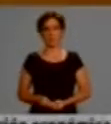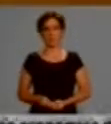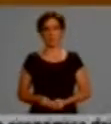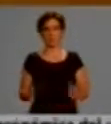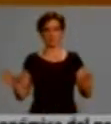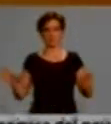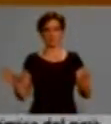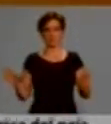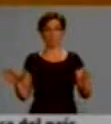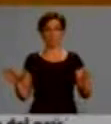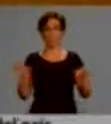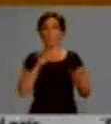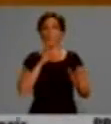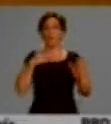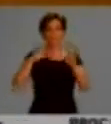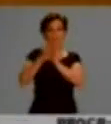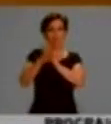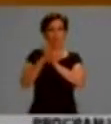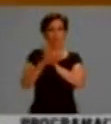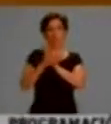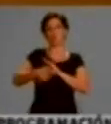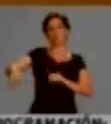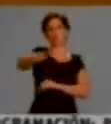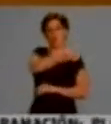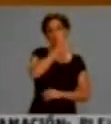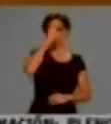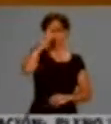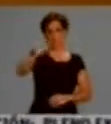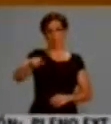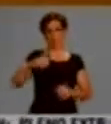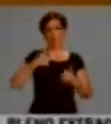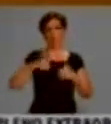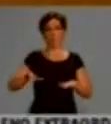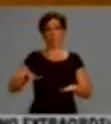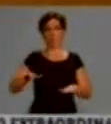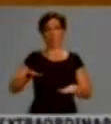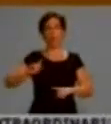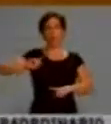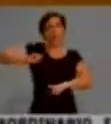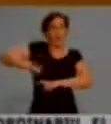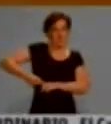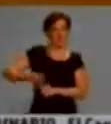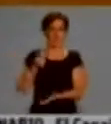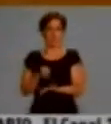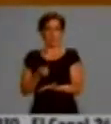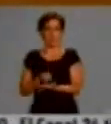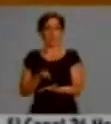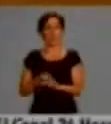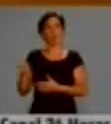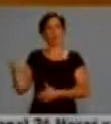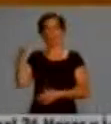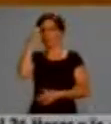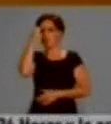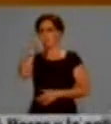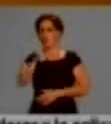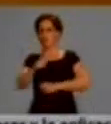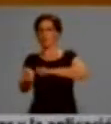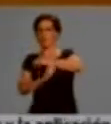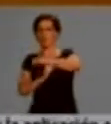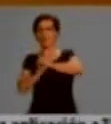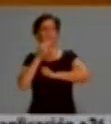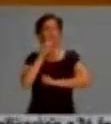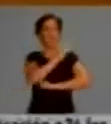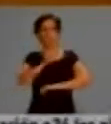A partir de aquí, como saben perfectamente, el extesorero entendió que su mejor estrategia